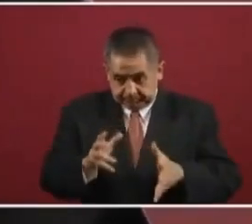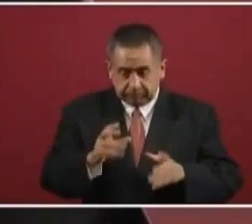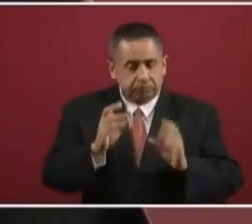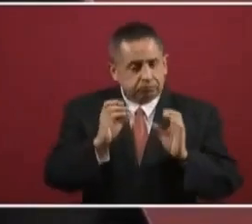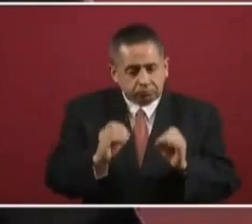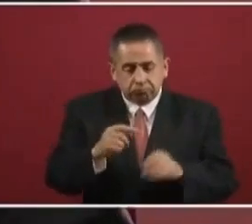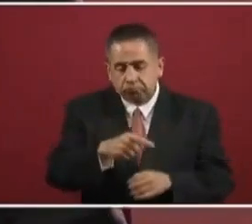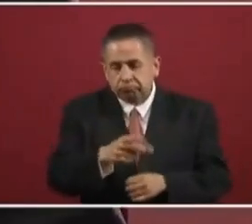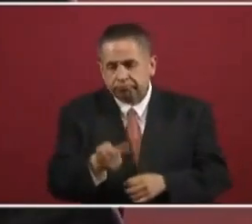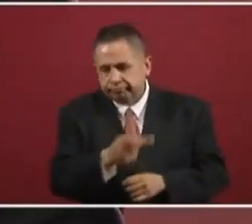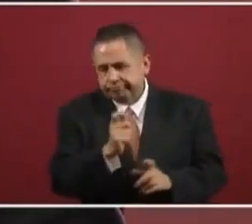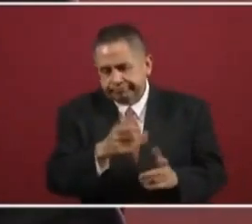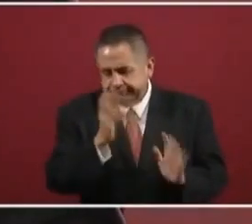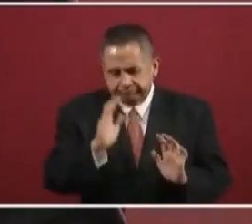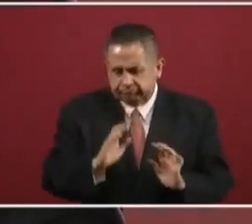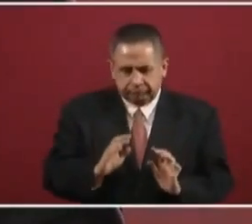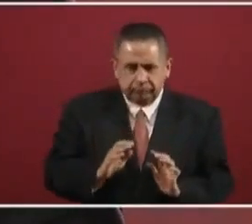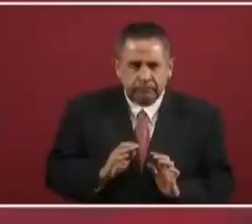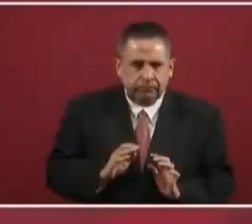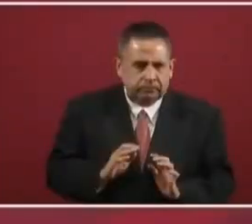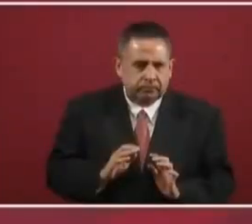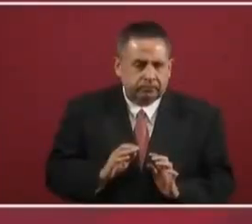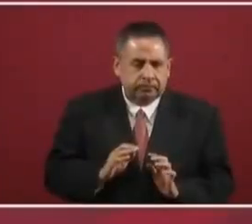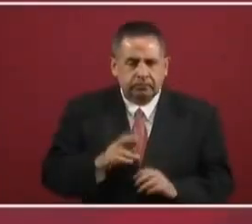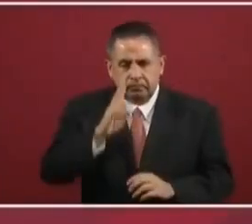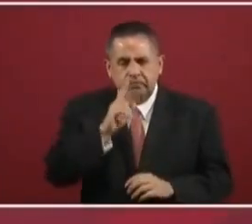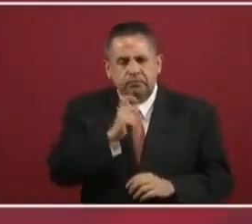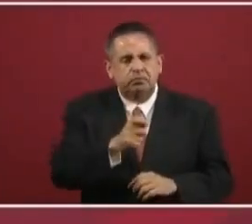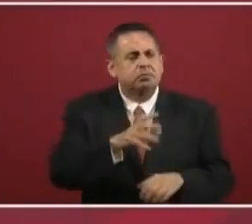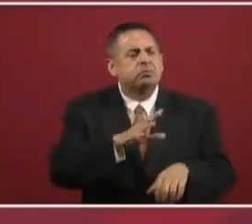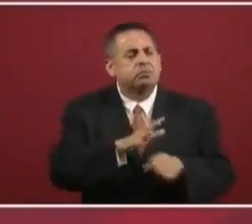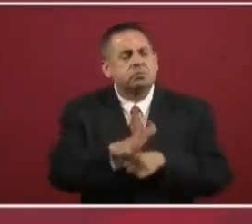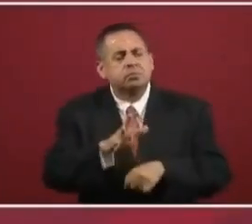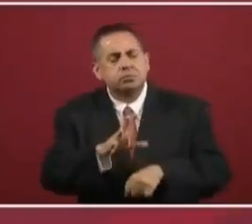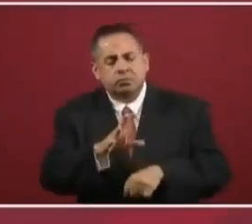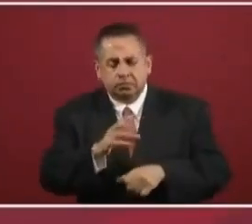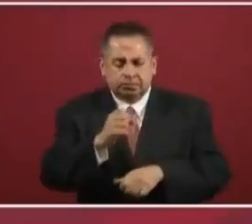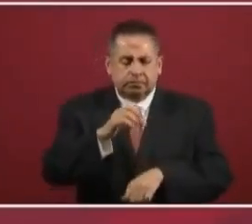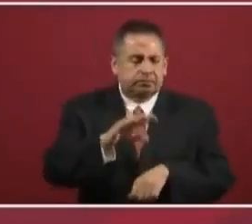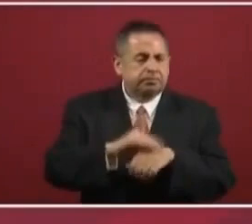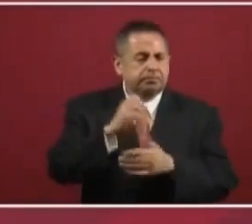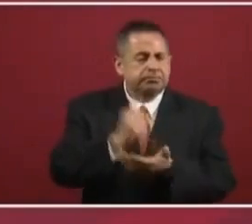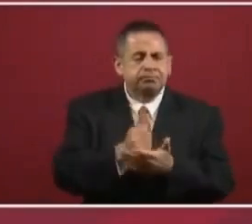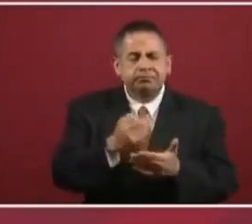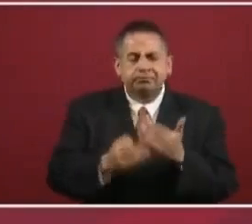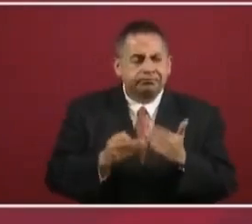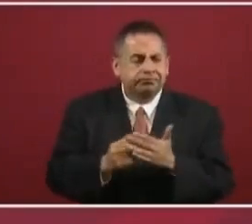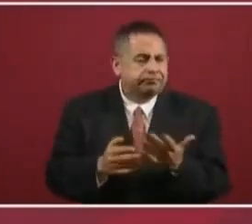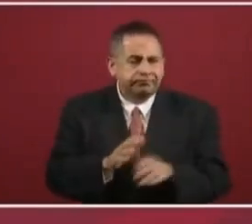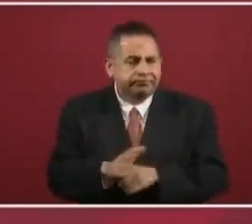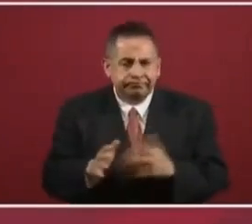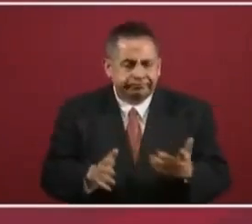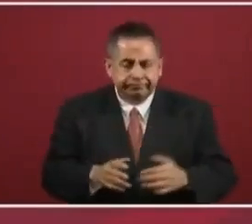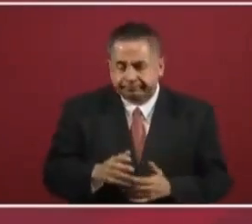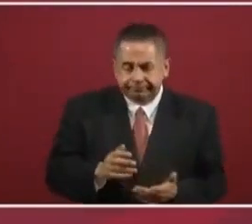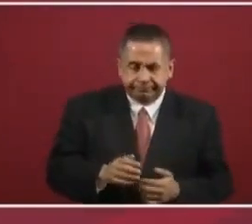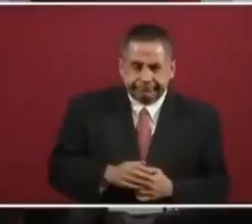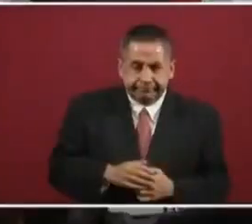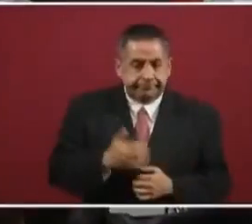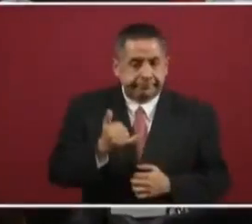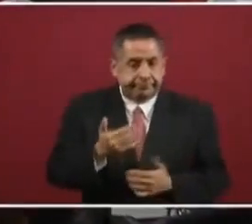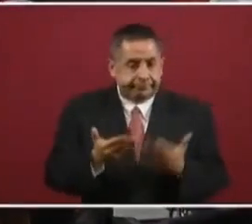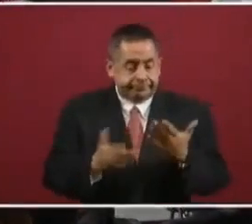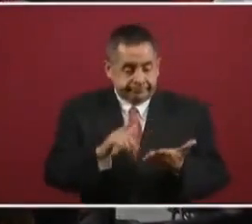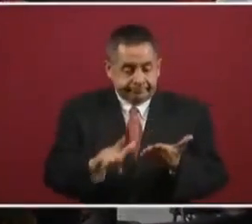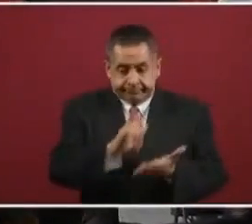permisos pero ver qué permisos faltan y eh De acuerdo